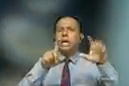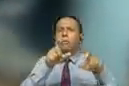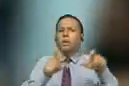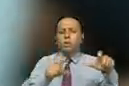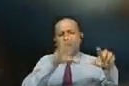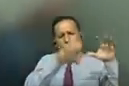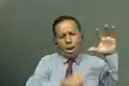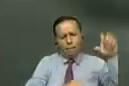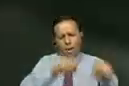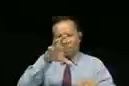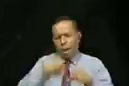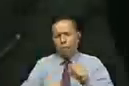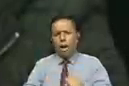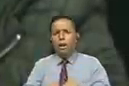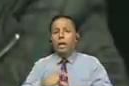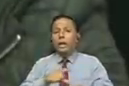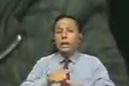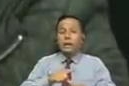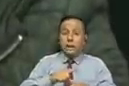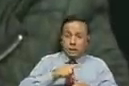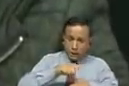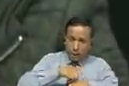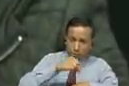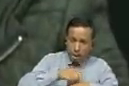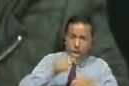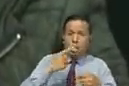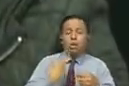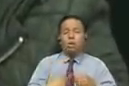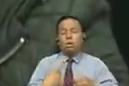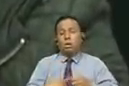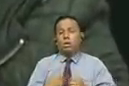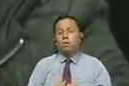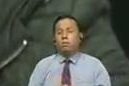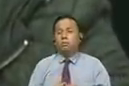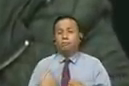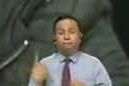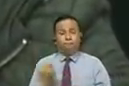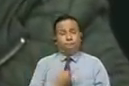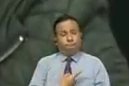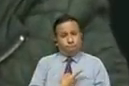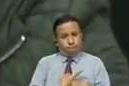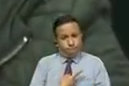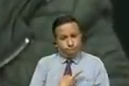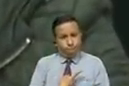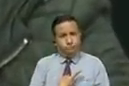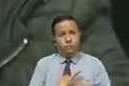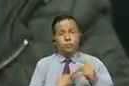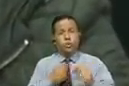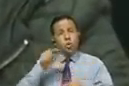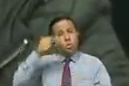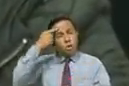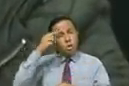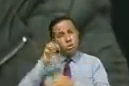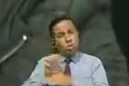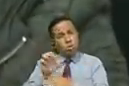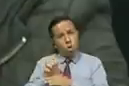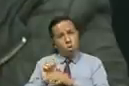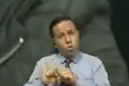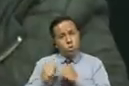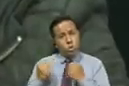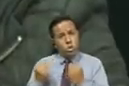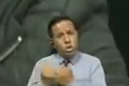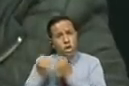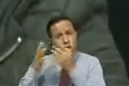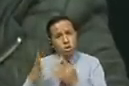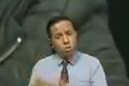acometidos en Quito y Quevedo. Esto es prácticamente una guerra entre el Estado, entre la sociedad ecuatoriana y los grupos